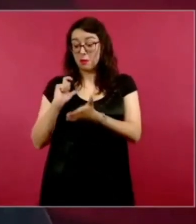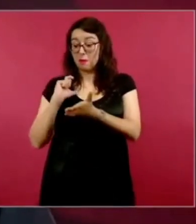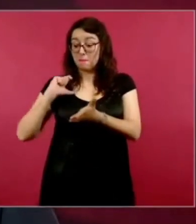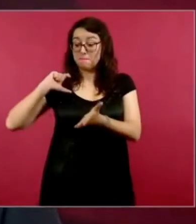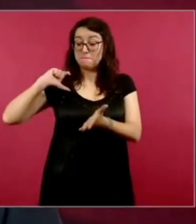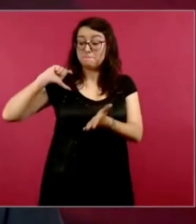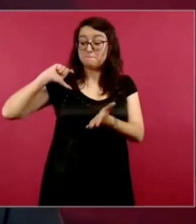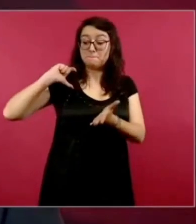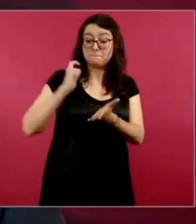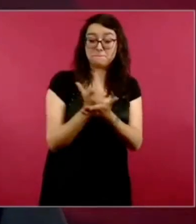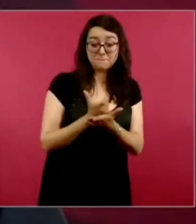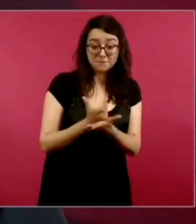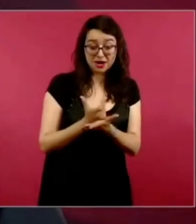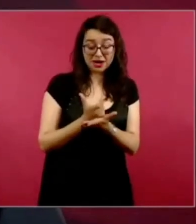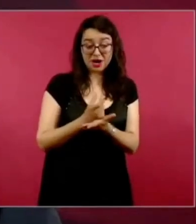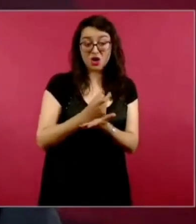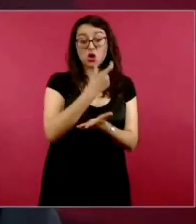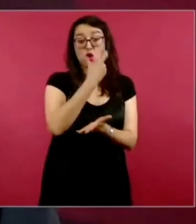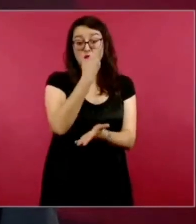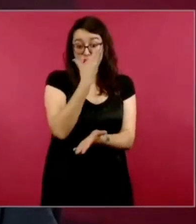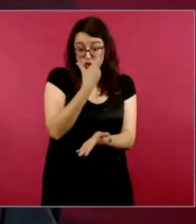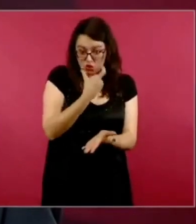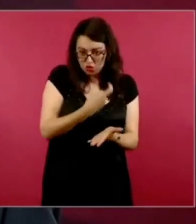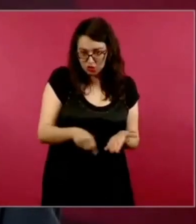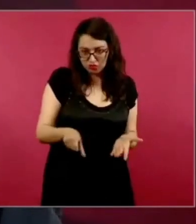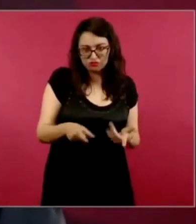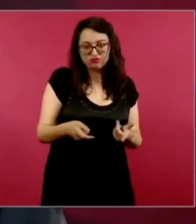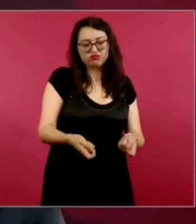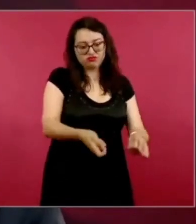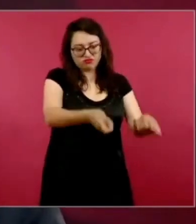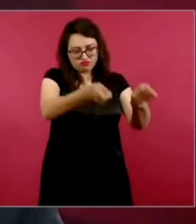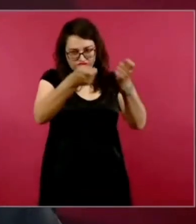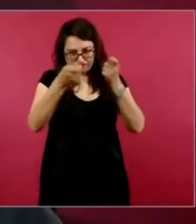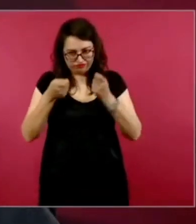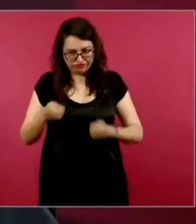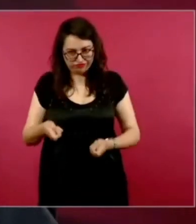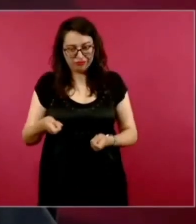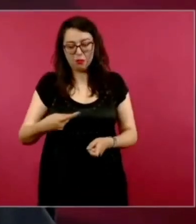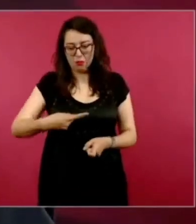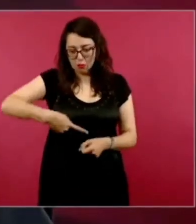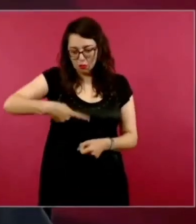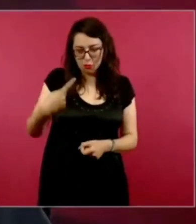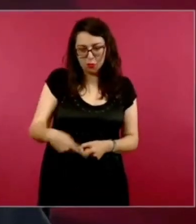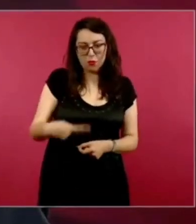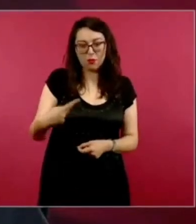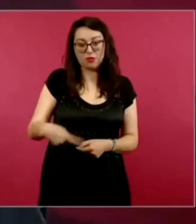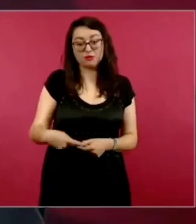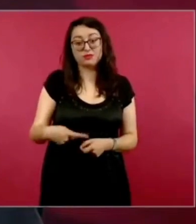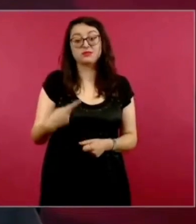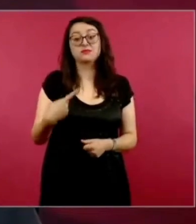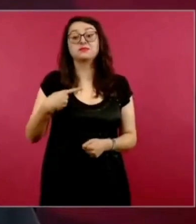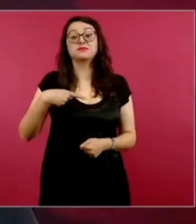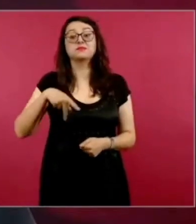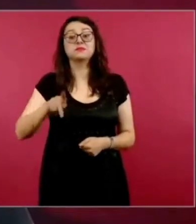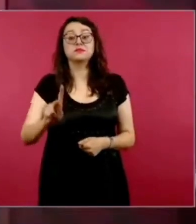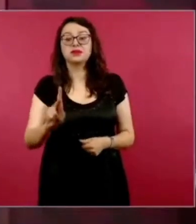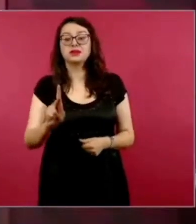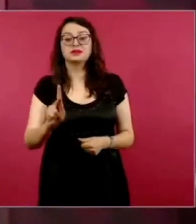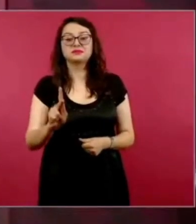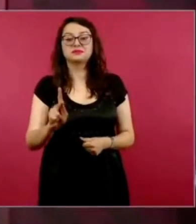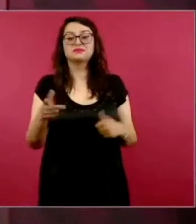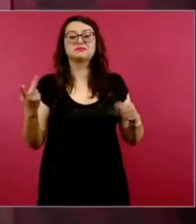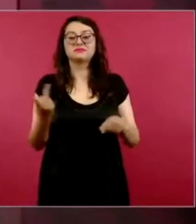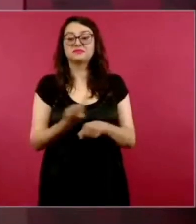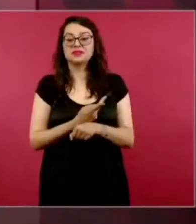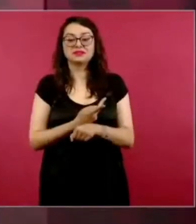pero era tanto el predominio de extranjeros y el